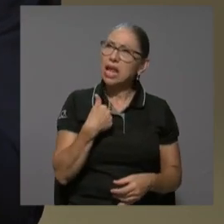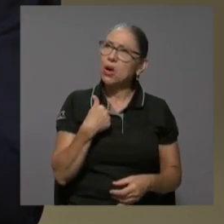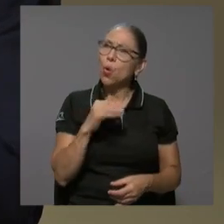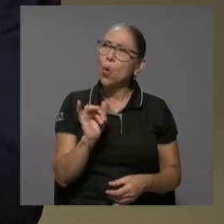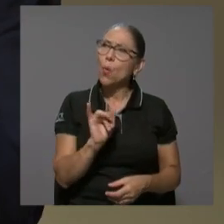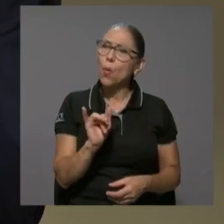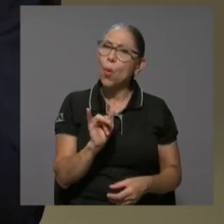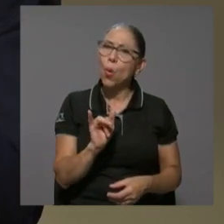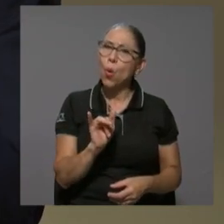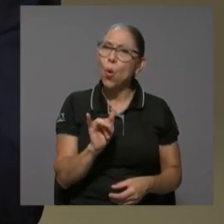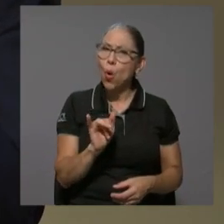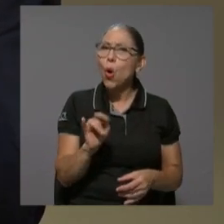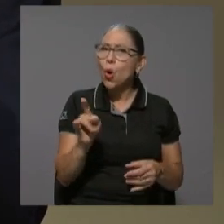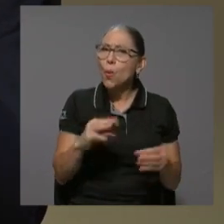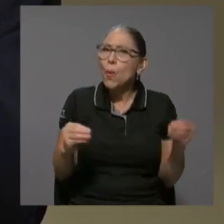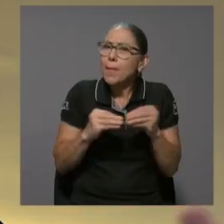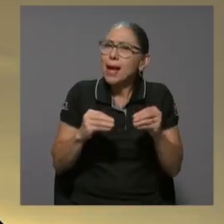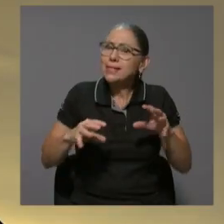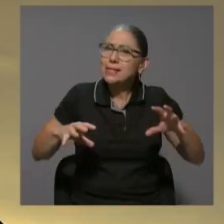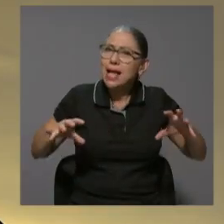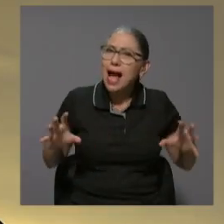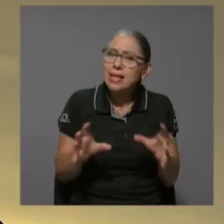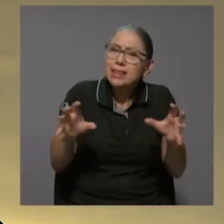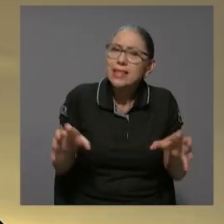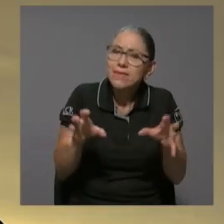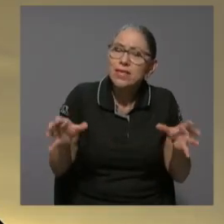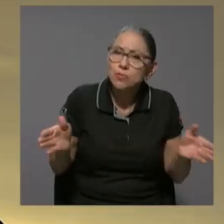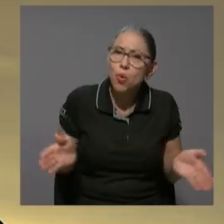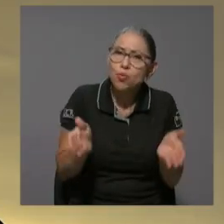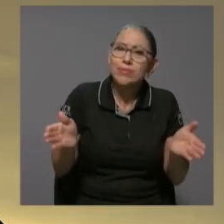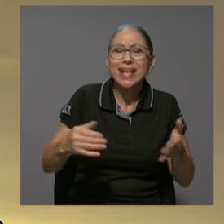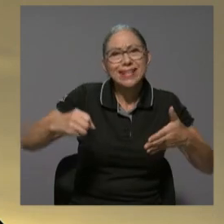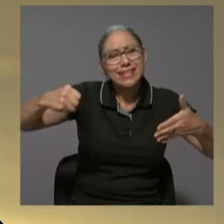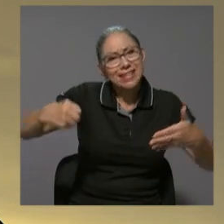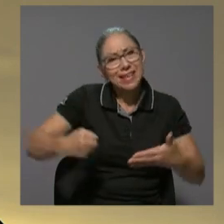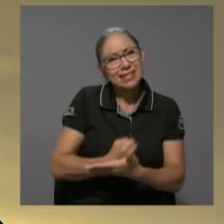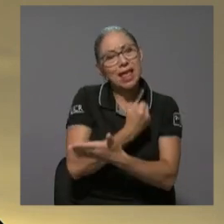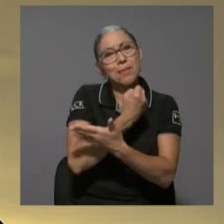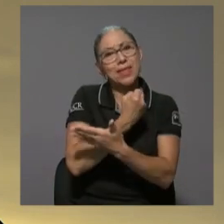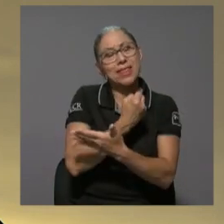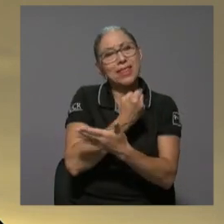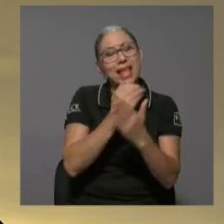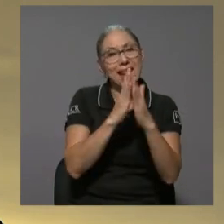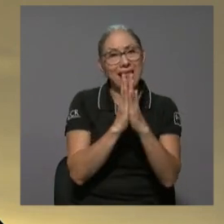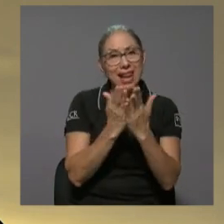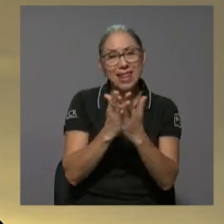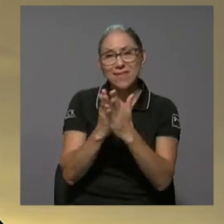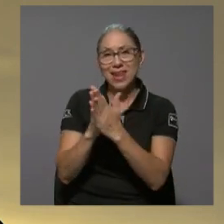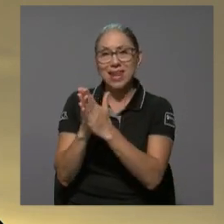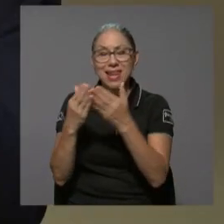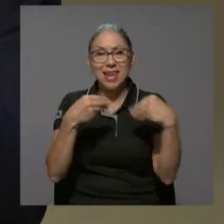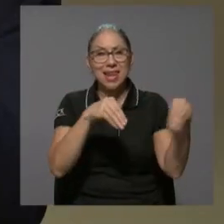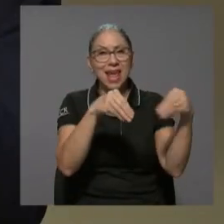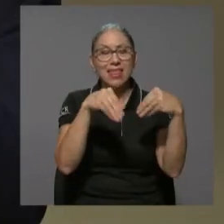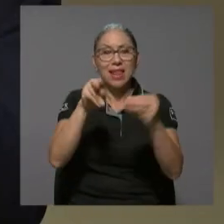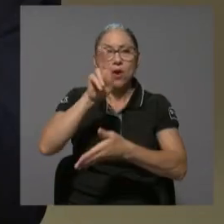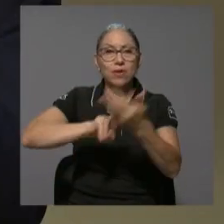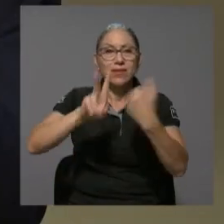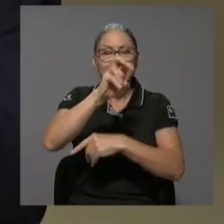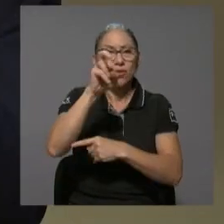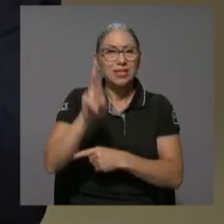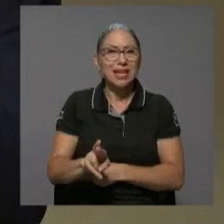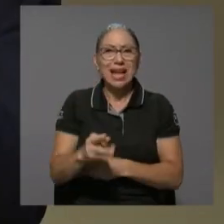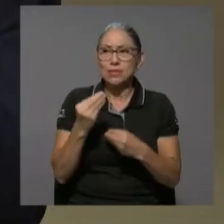activismo mayor. Desgraciadamente, la librería de la Universidad de Costa Rica, como tantas cosas en esta universidad, es muy